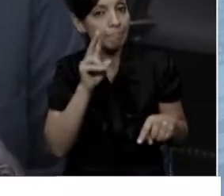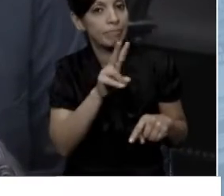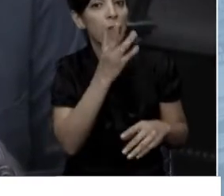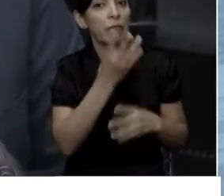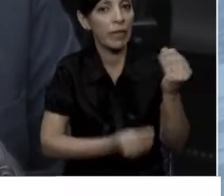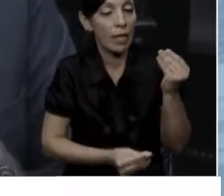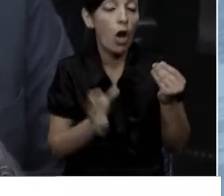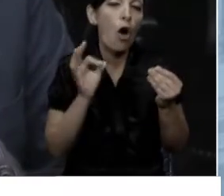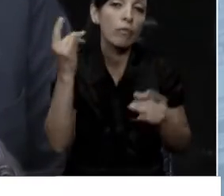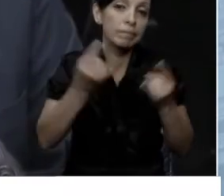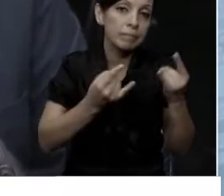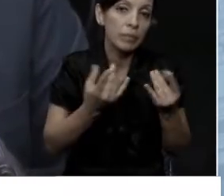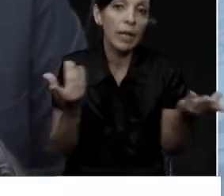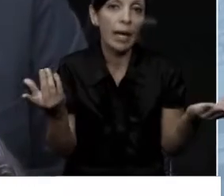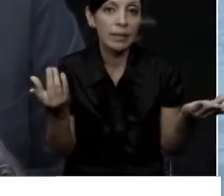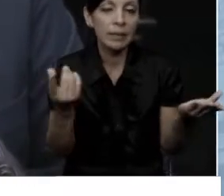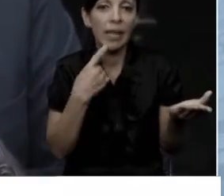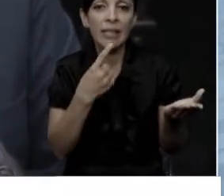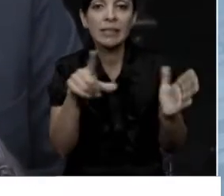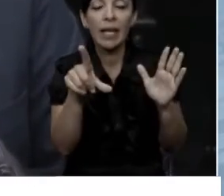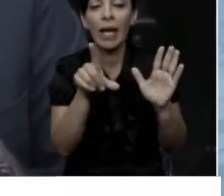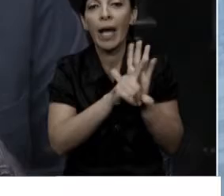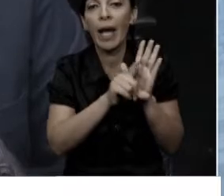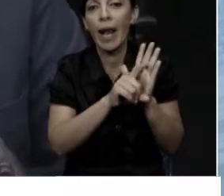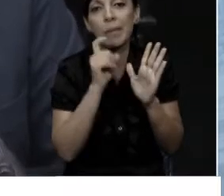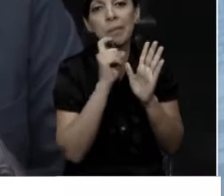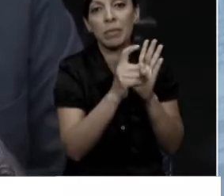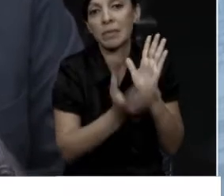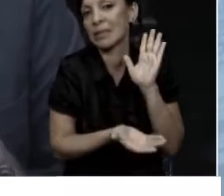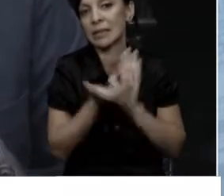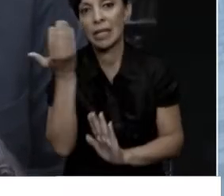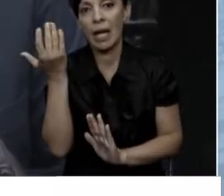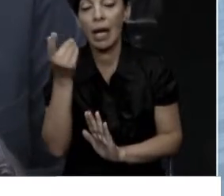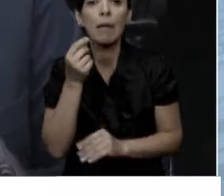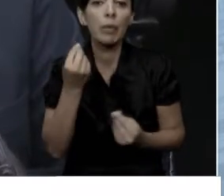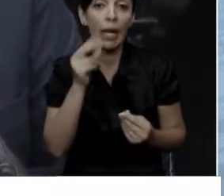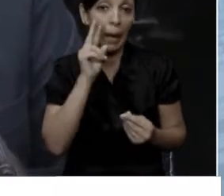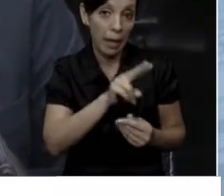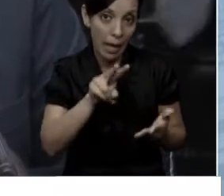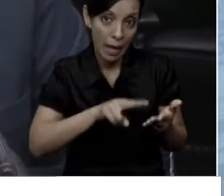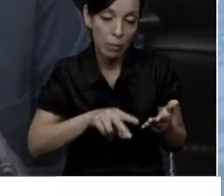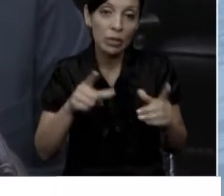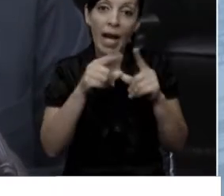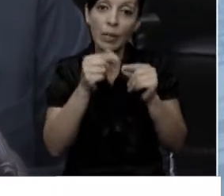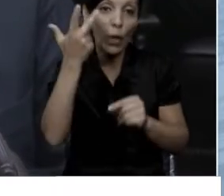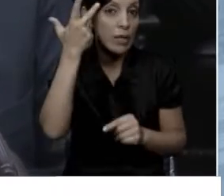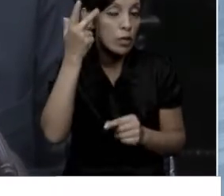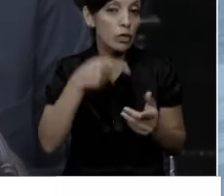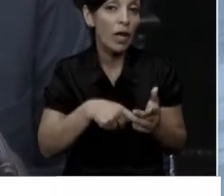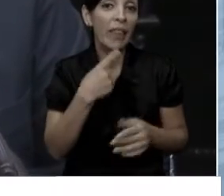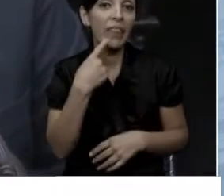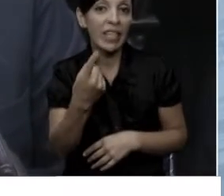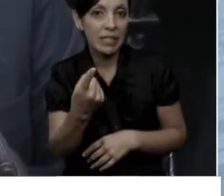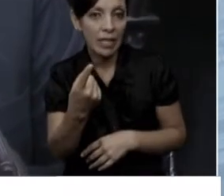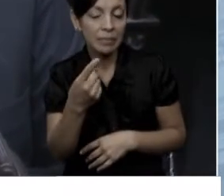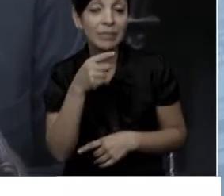una falacia es hablar de la despenalización del aborto, porque si leemos el artículo 18, vemos que esa figura